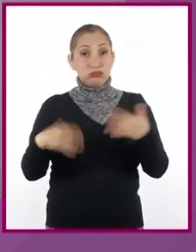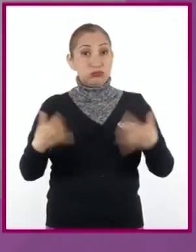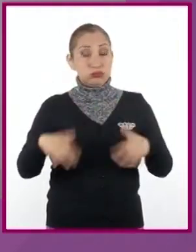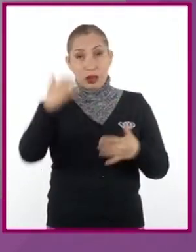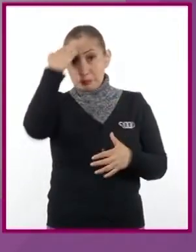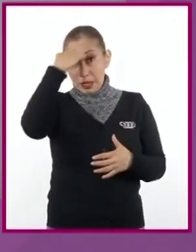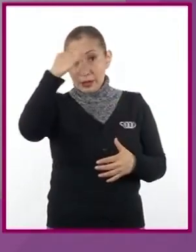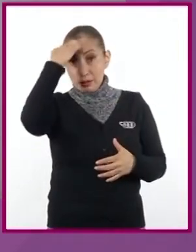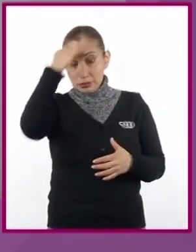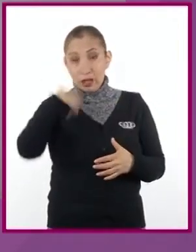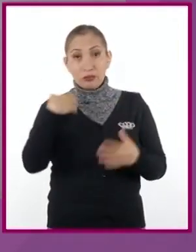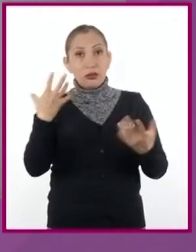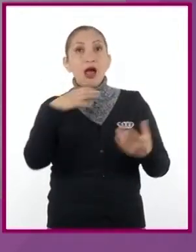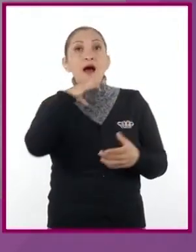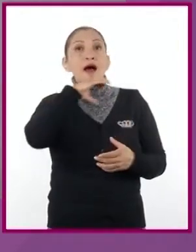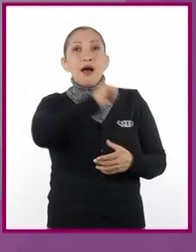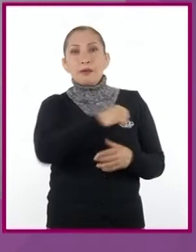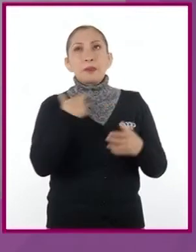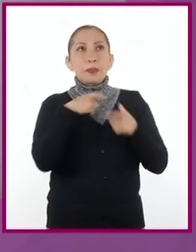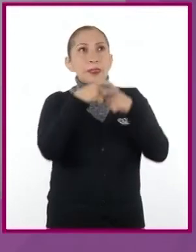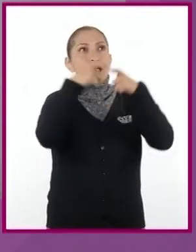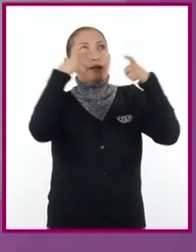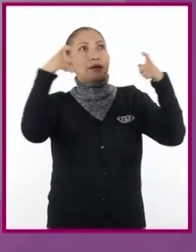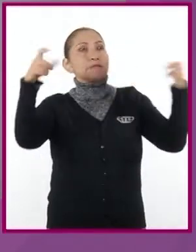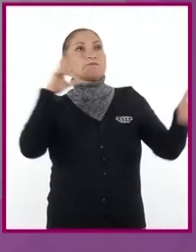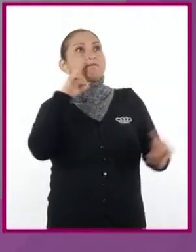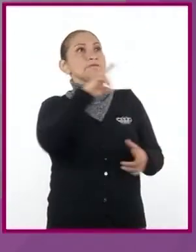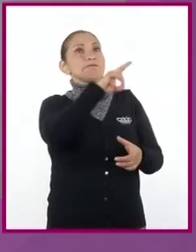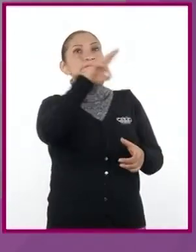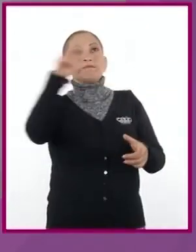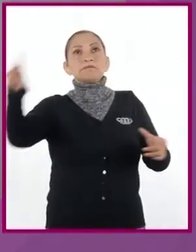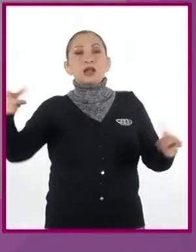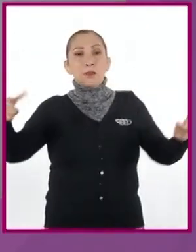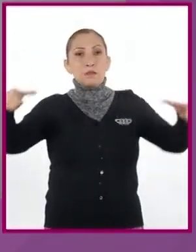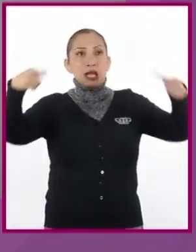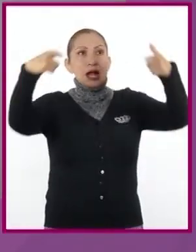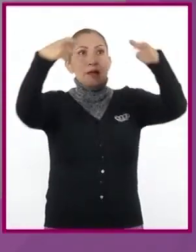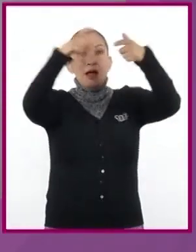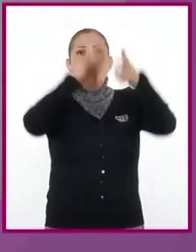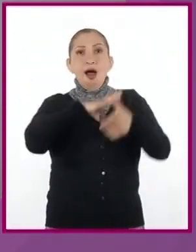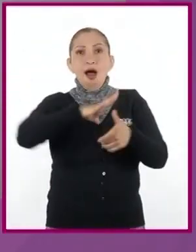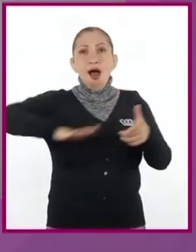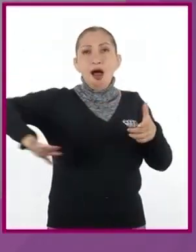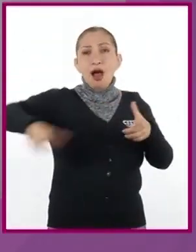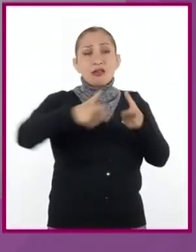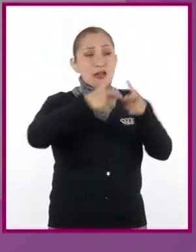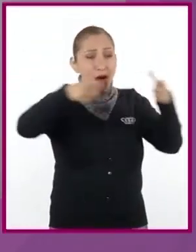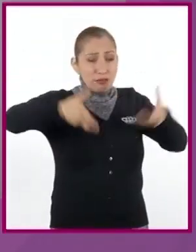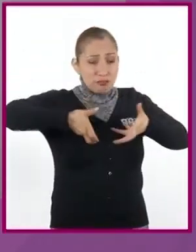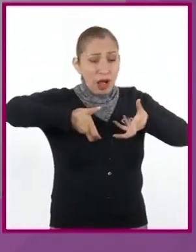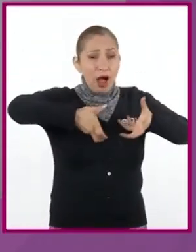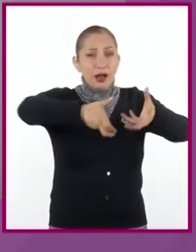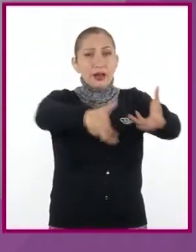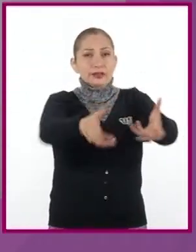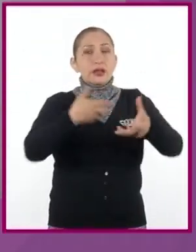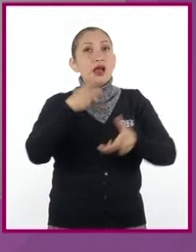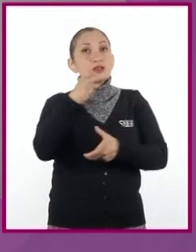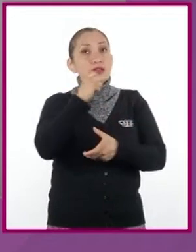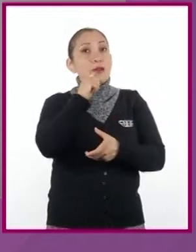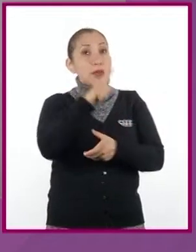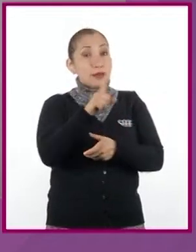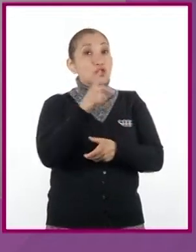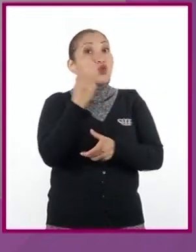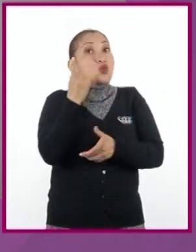experiencia y además de que hace mucho calor, es impresionante ver las enormes pirámides que hay y las enormes calzadas. Y bueno, eso teniendo en